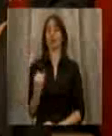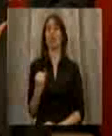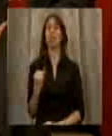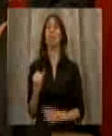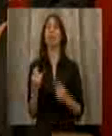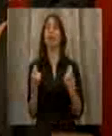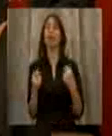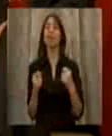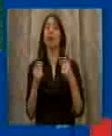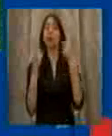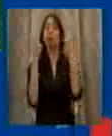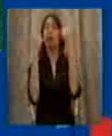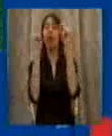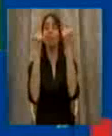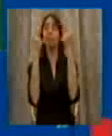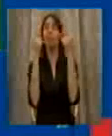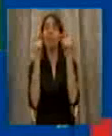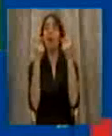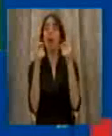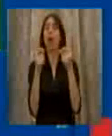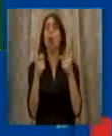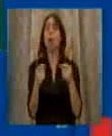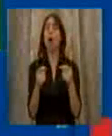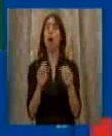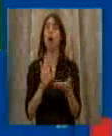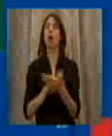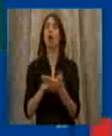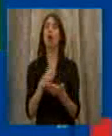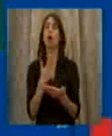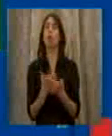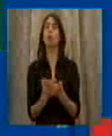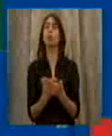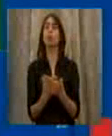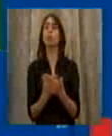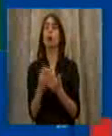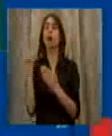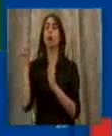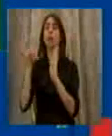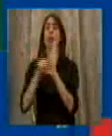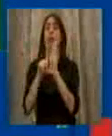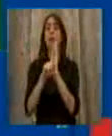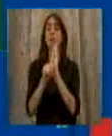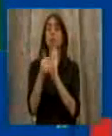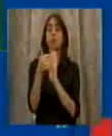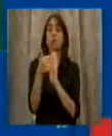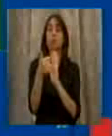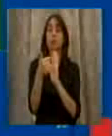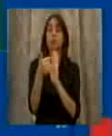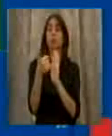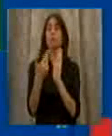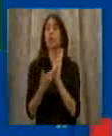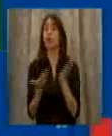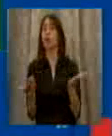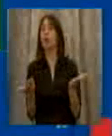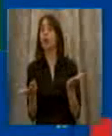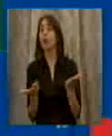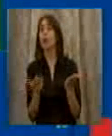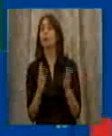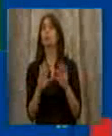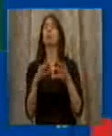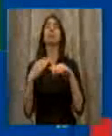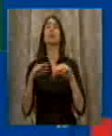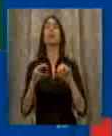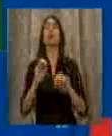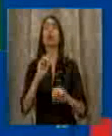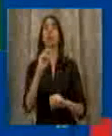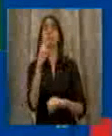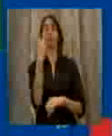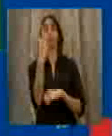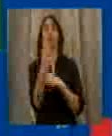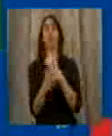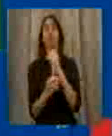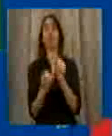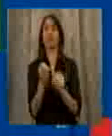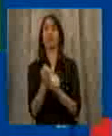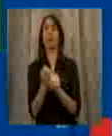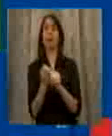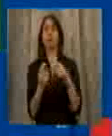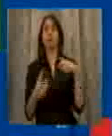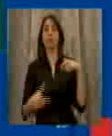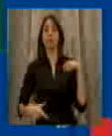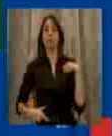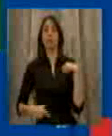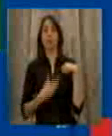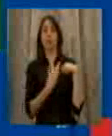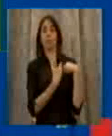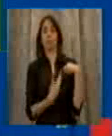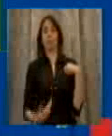de evaluar es cómo anda la eficacia legislativa. Completado al tercer año de nuestro